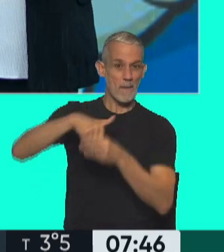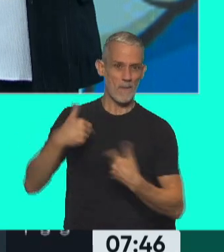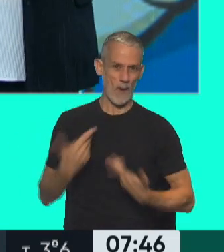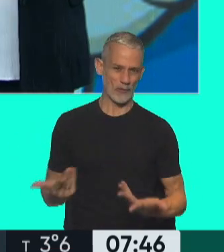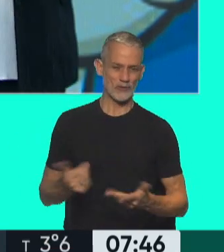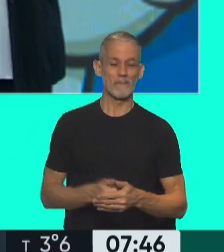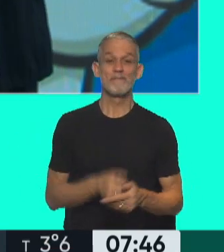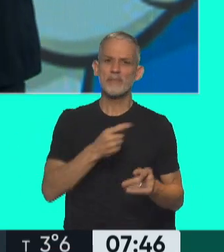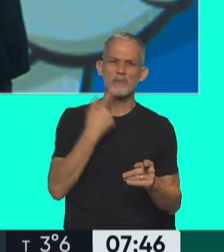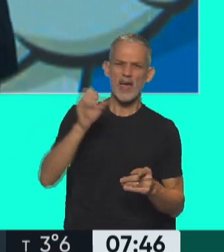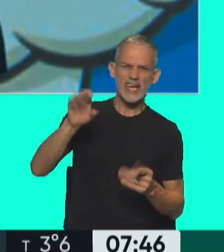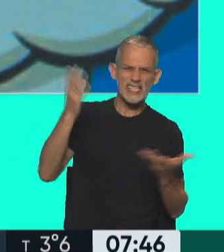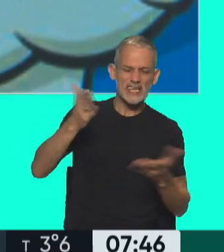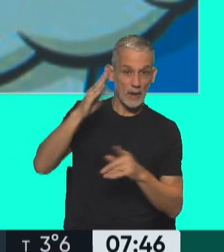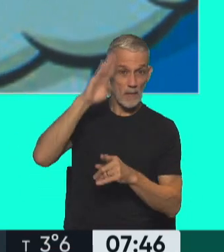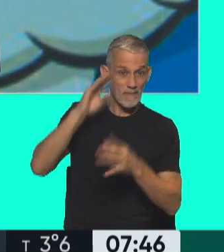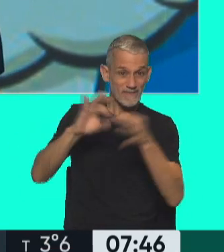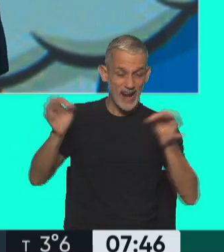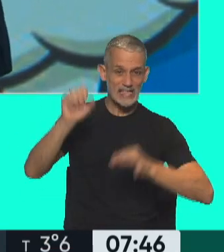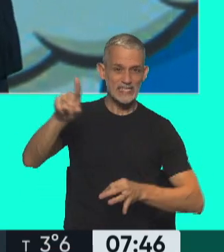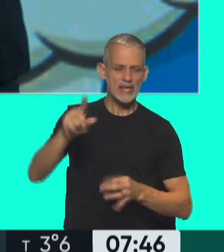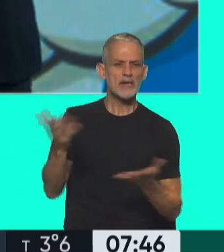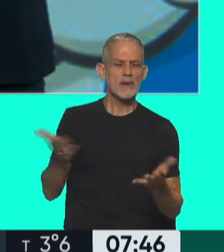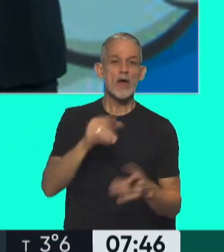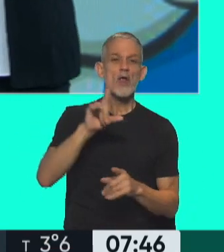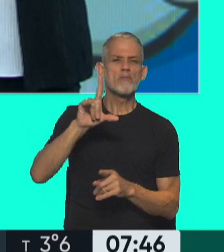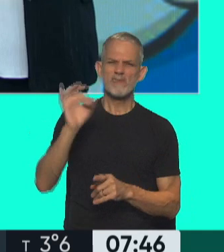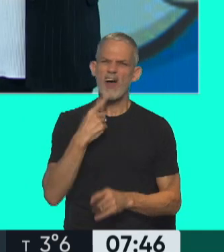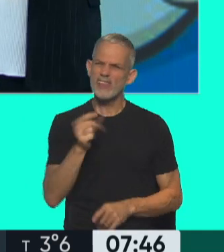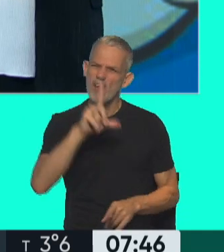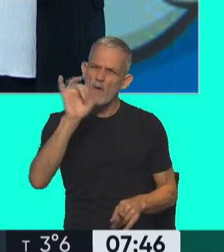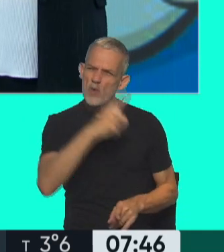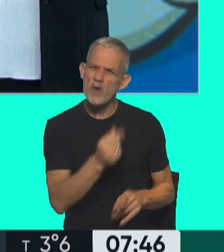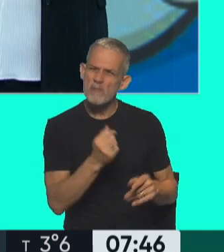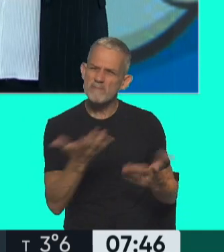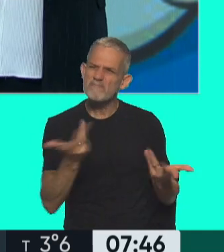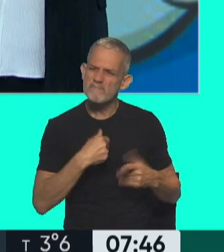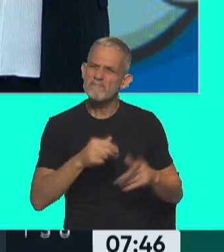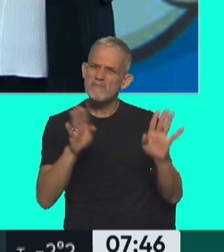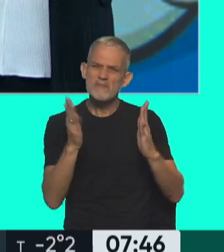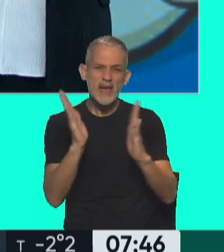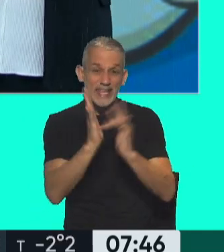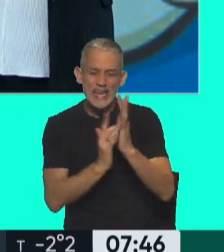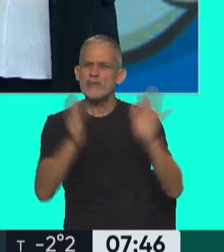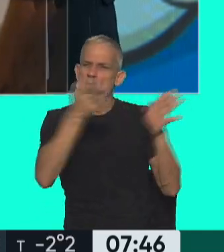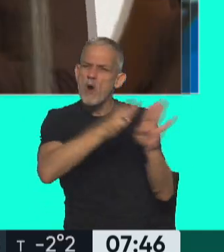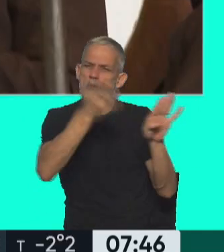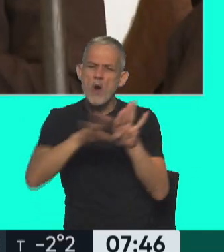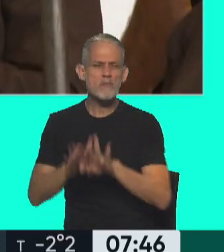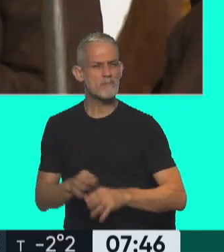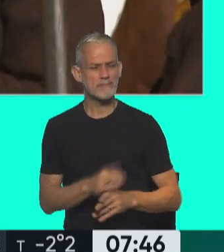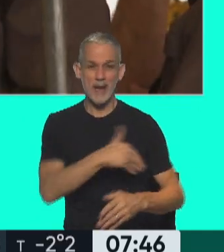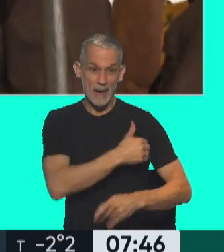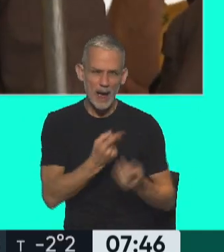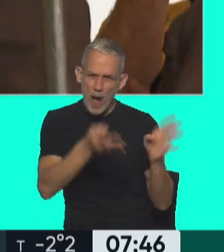criticó es este dicho de Bolsonaro de que Lula va a alentar el cierre de iglesias si gana. Teniendo en cuenta el